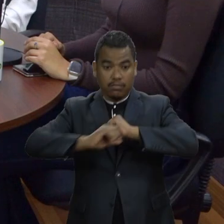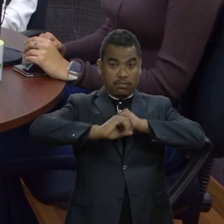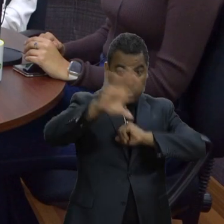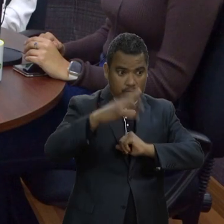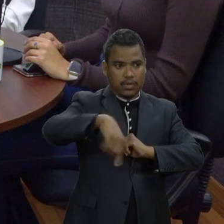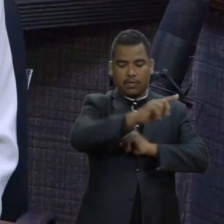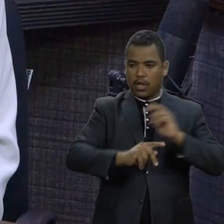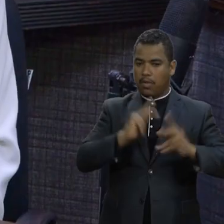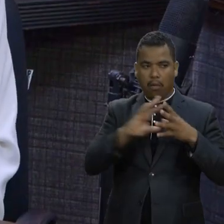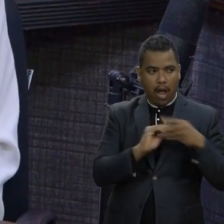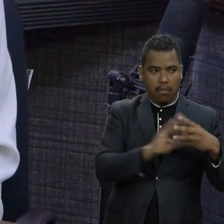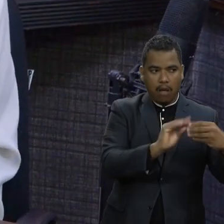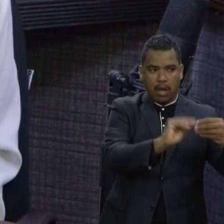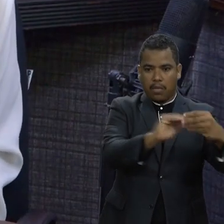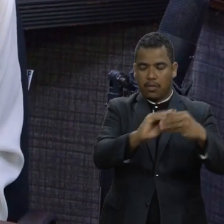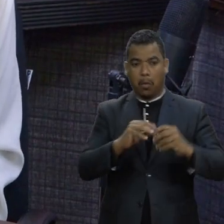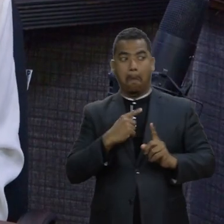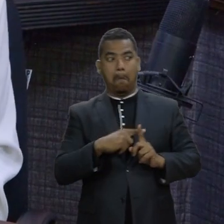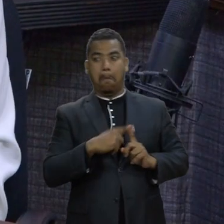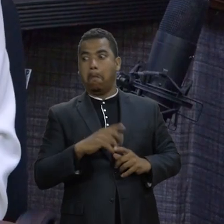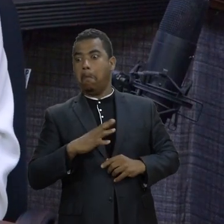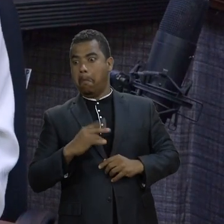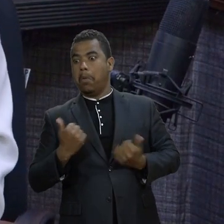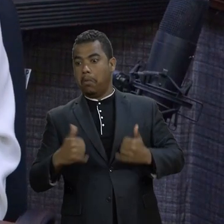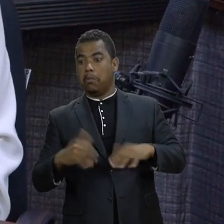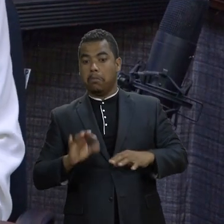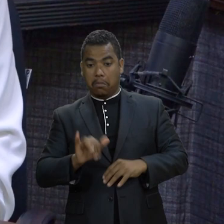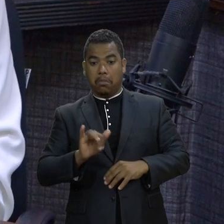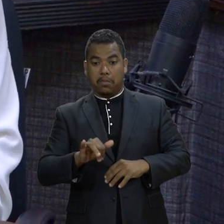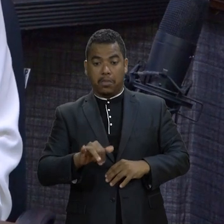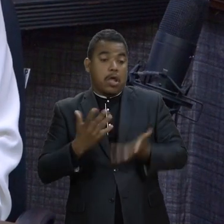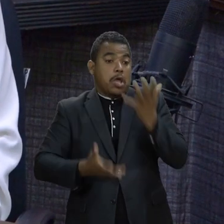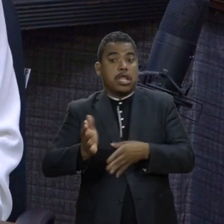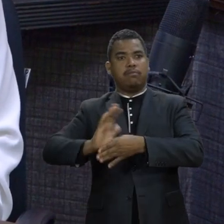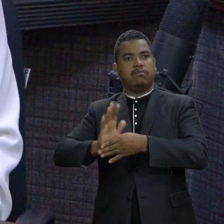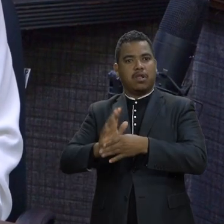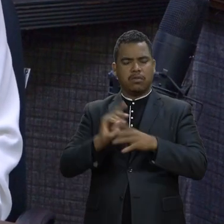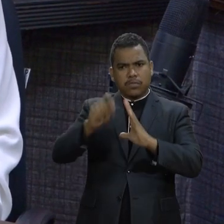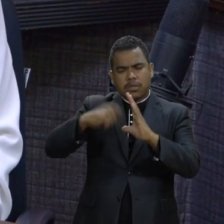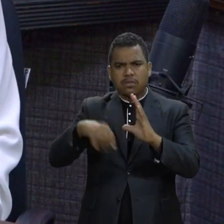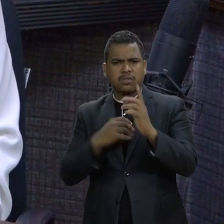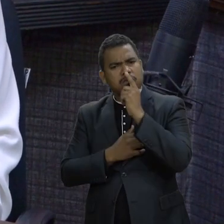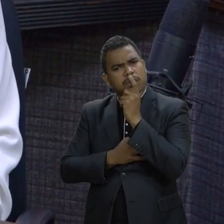que aguantan mucha presión, mucha bastante. Presión, sobre todo de mí.